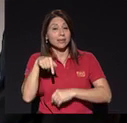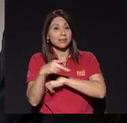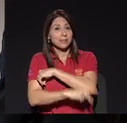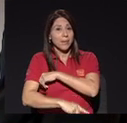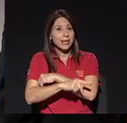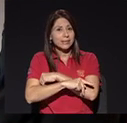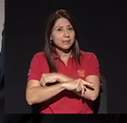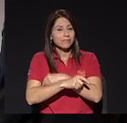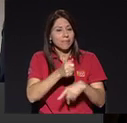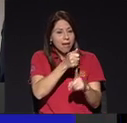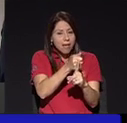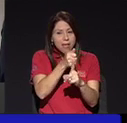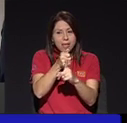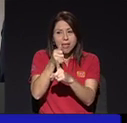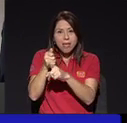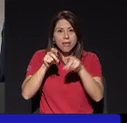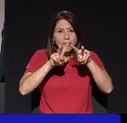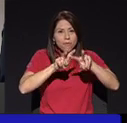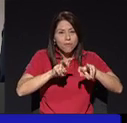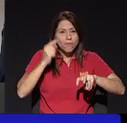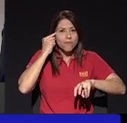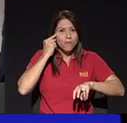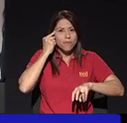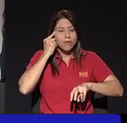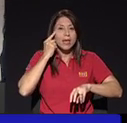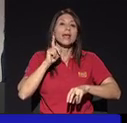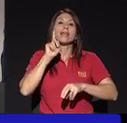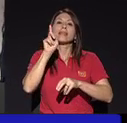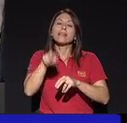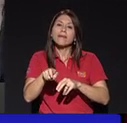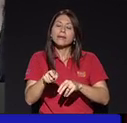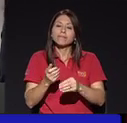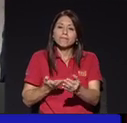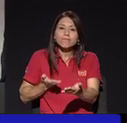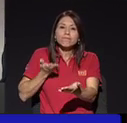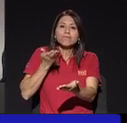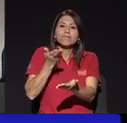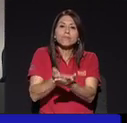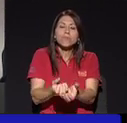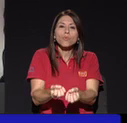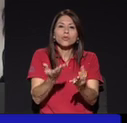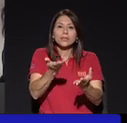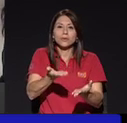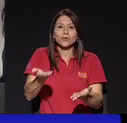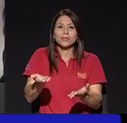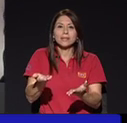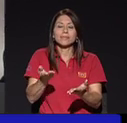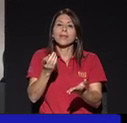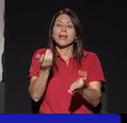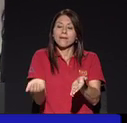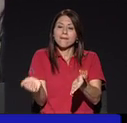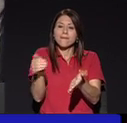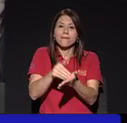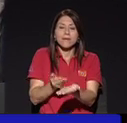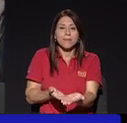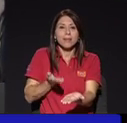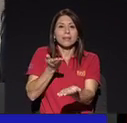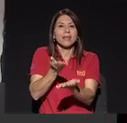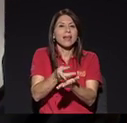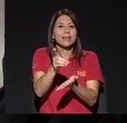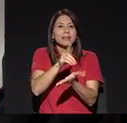Porque efectivamente sí hay que replantear muchas cosas, ¿verdad? Hay que replantear en términos de